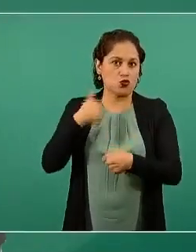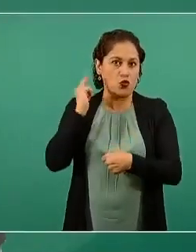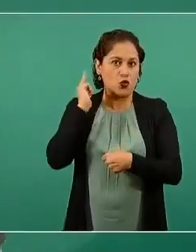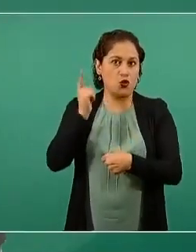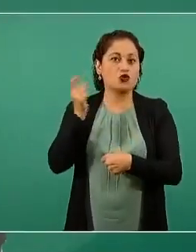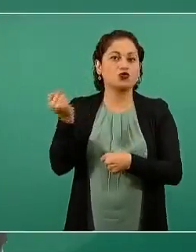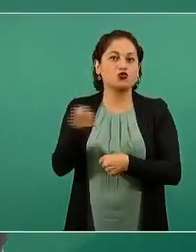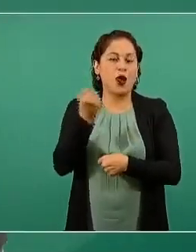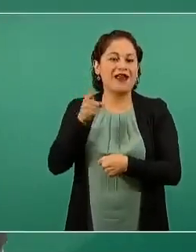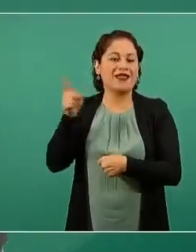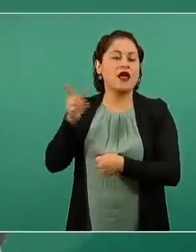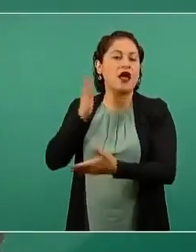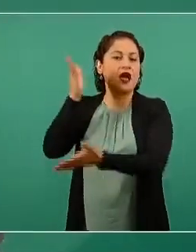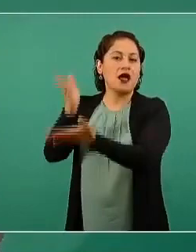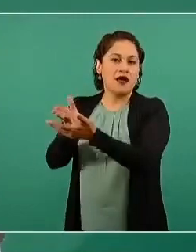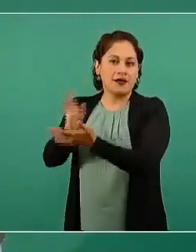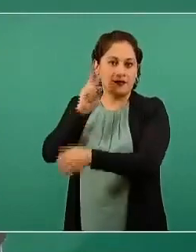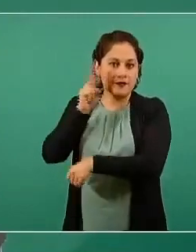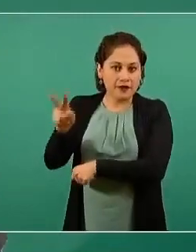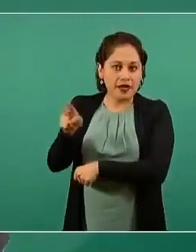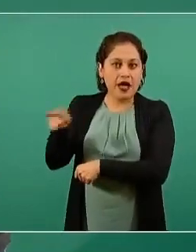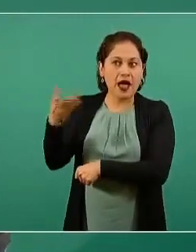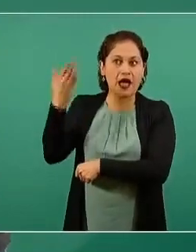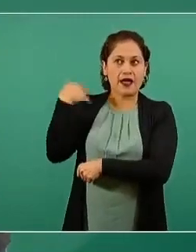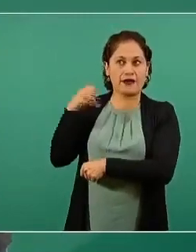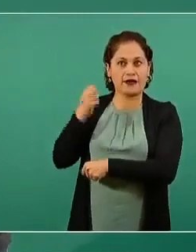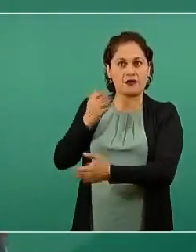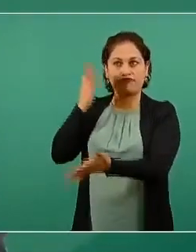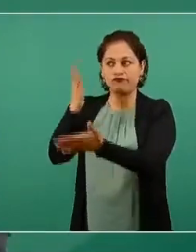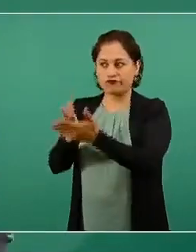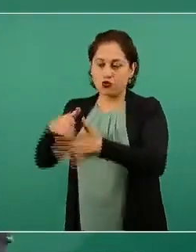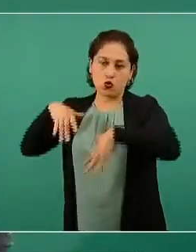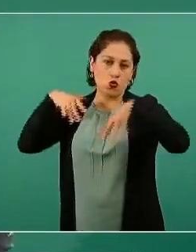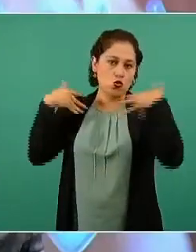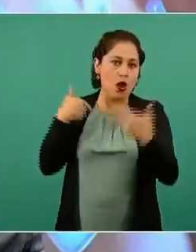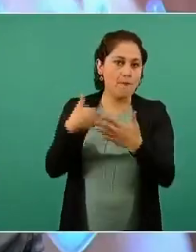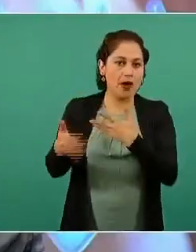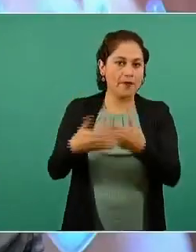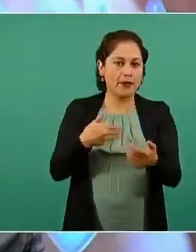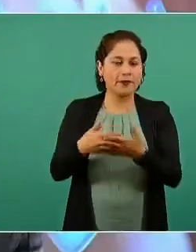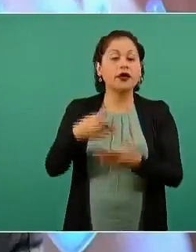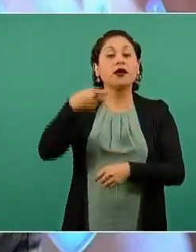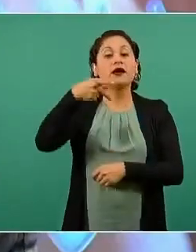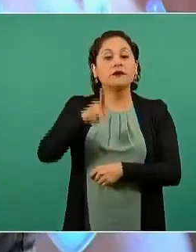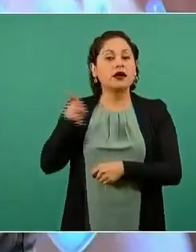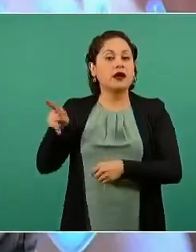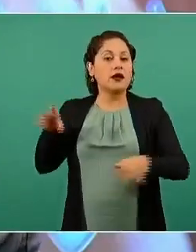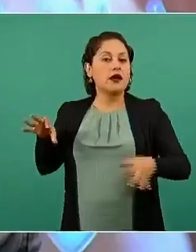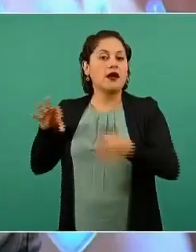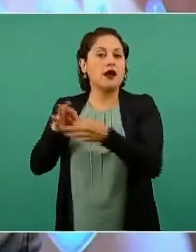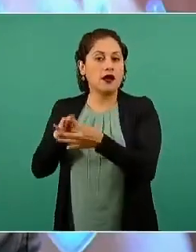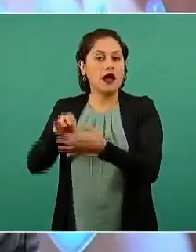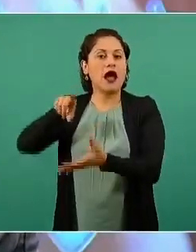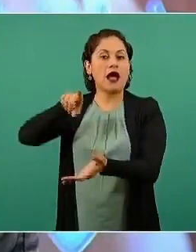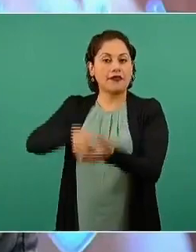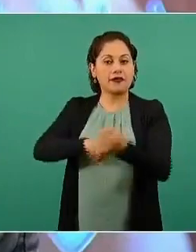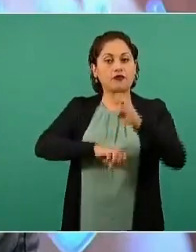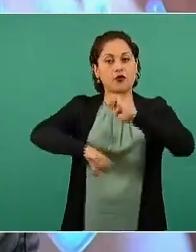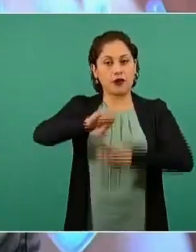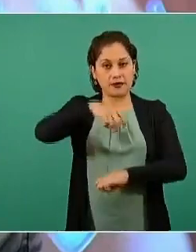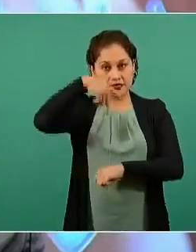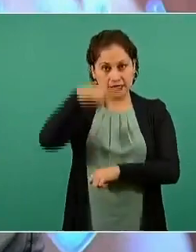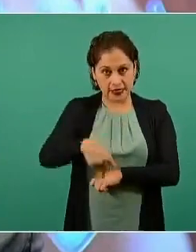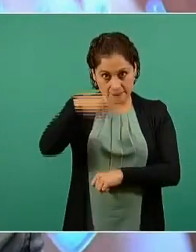el primer lote en enero, y se vincularon con una empresa también privada de México que se llama